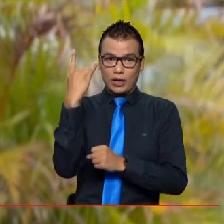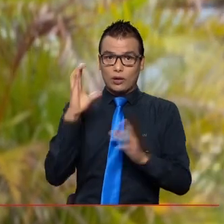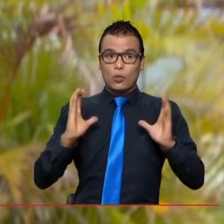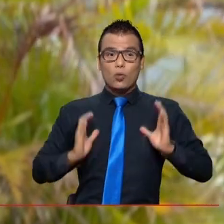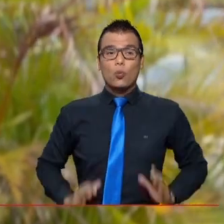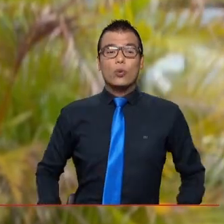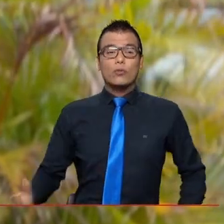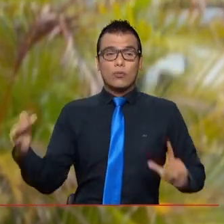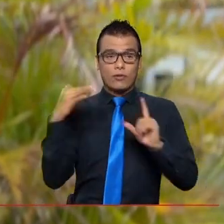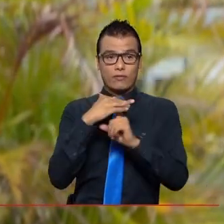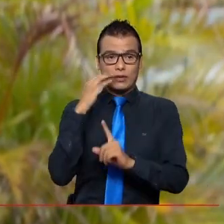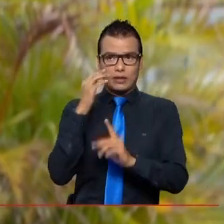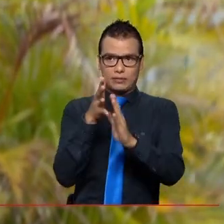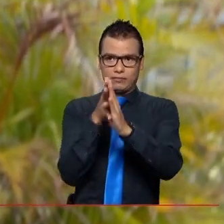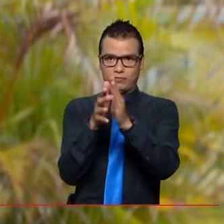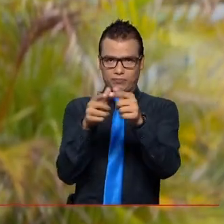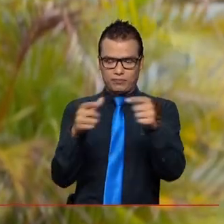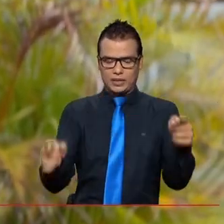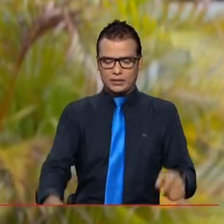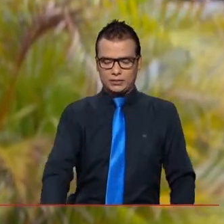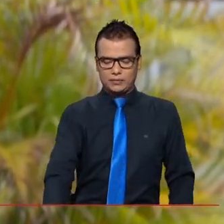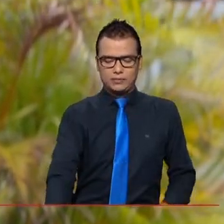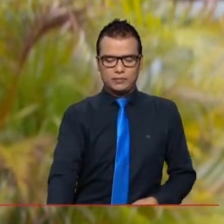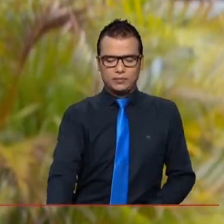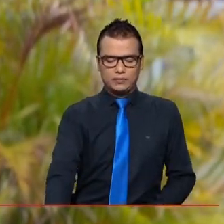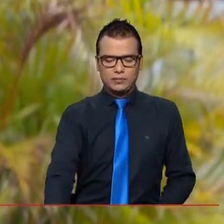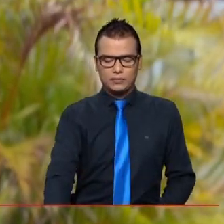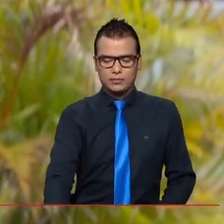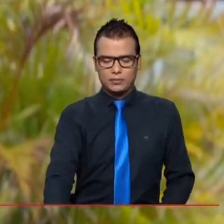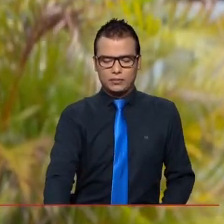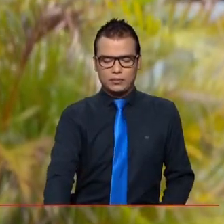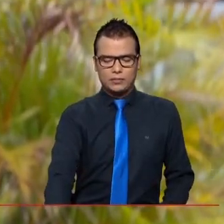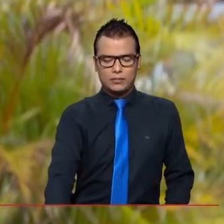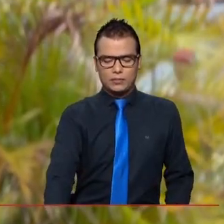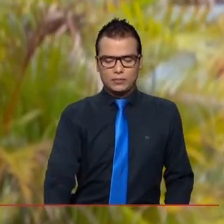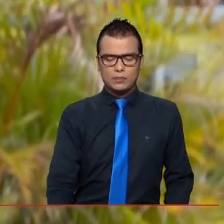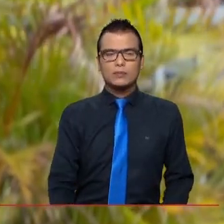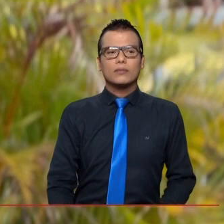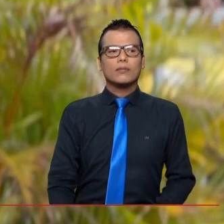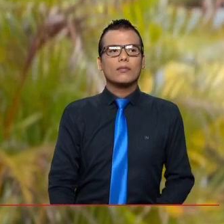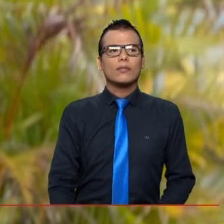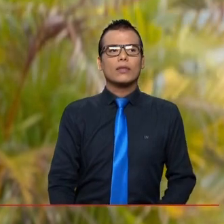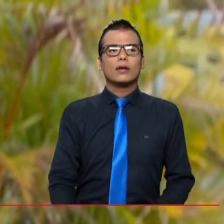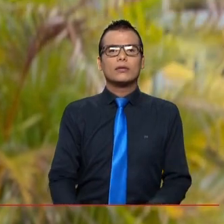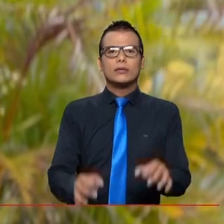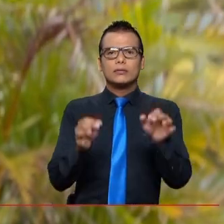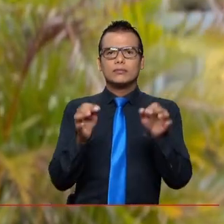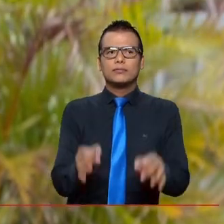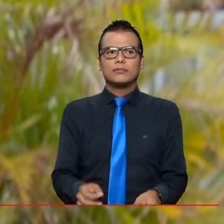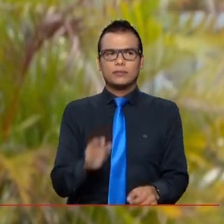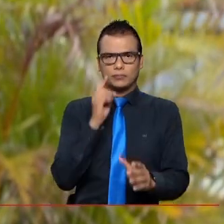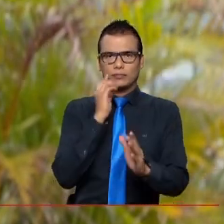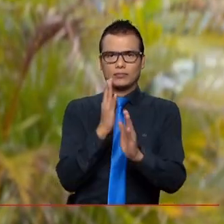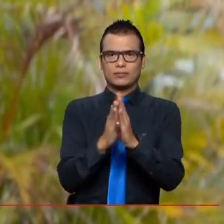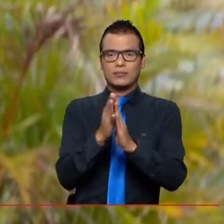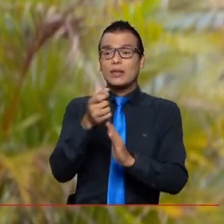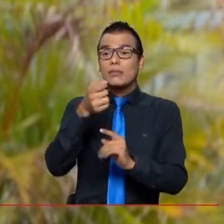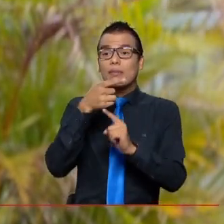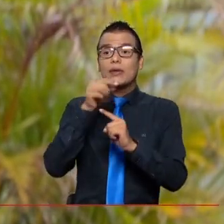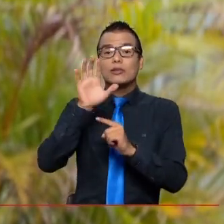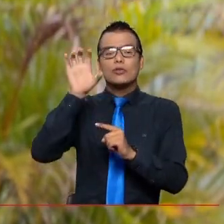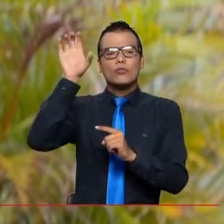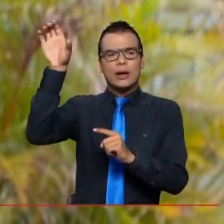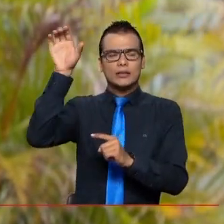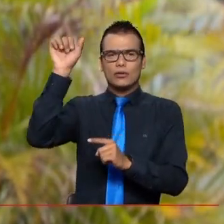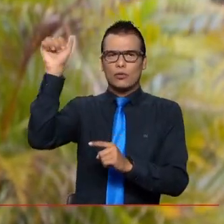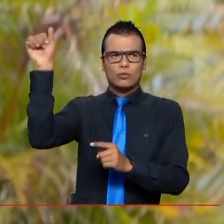Hola Buenos días Pues mire les cuento Que los caleños están a la espera de conseguir a través del Estado las autorizaciones de importación del medicamento esperado